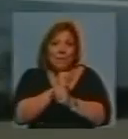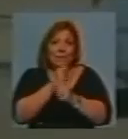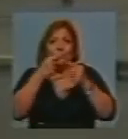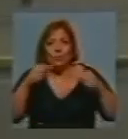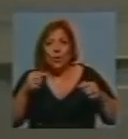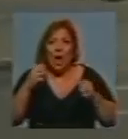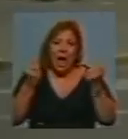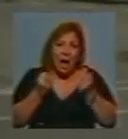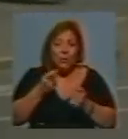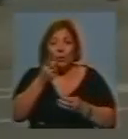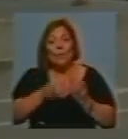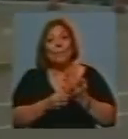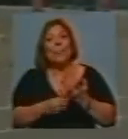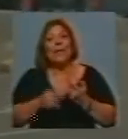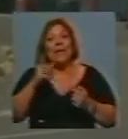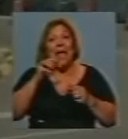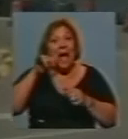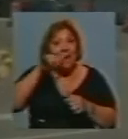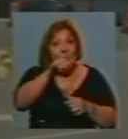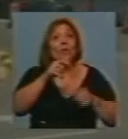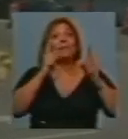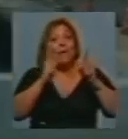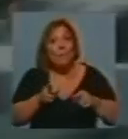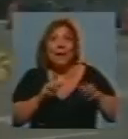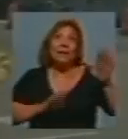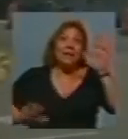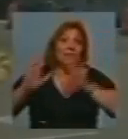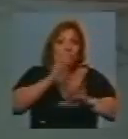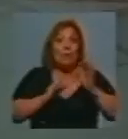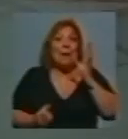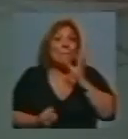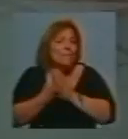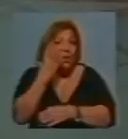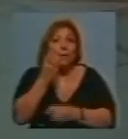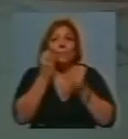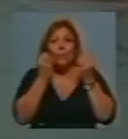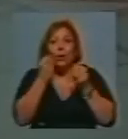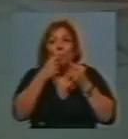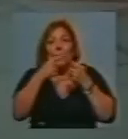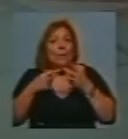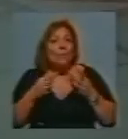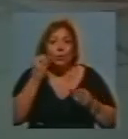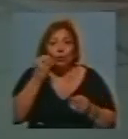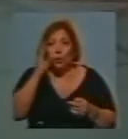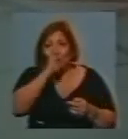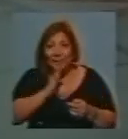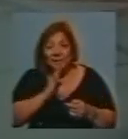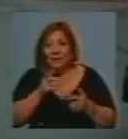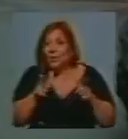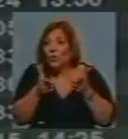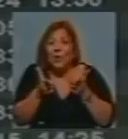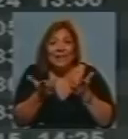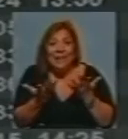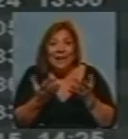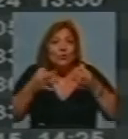El aeropuerto de Salvador también se encuentra en proceso de modernización, ya que, como tantos otros en Brasil, de momento no tiene una